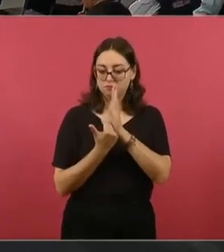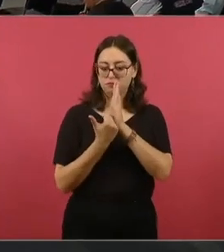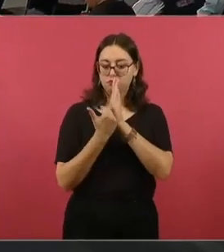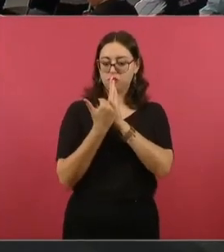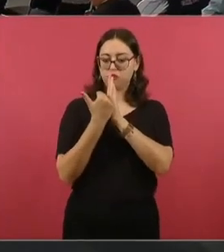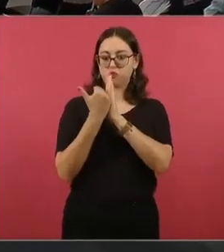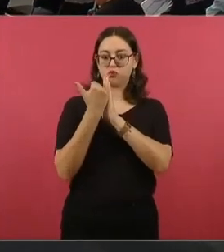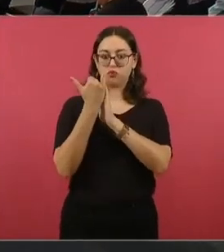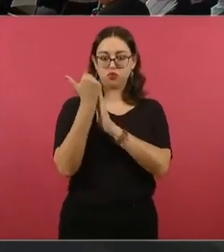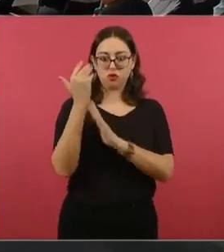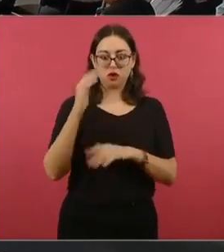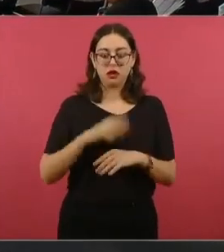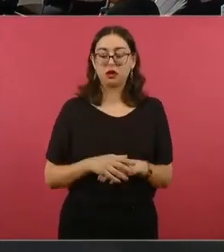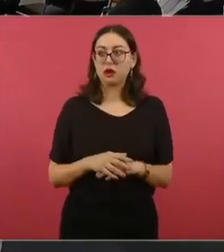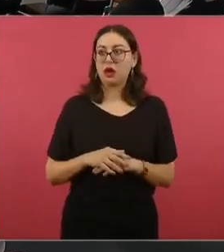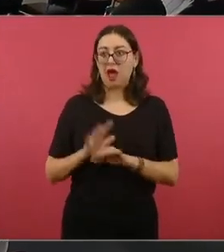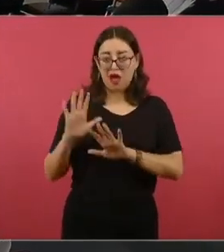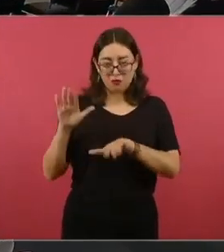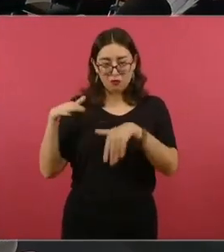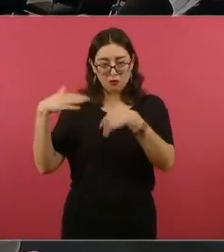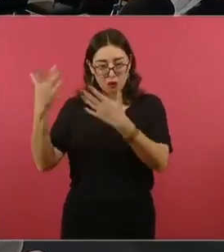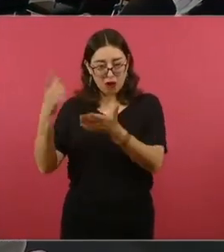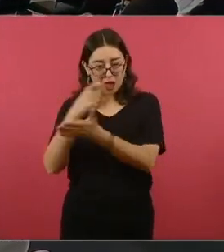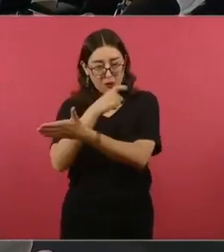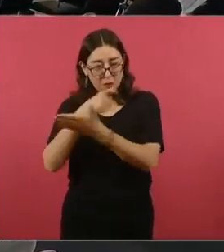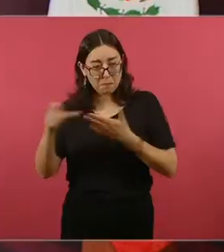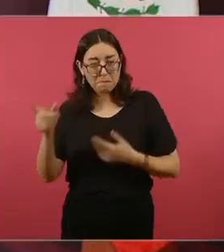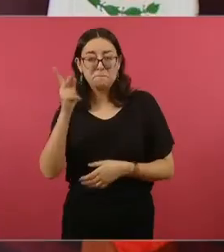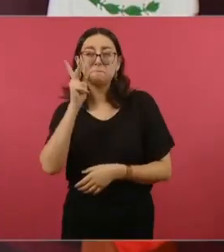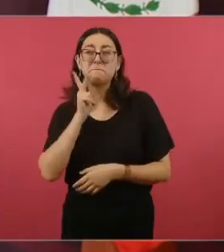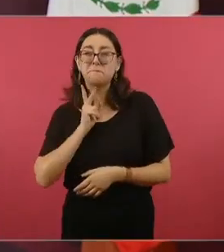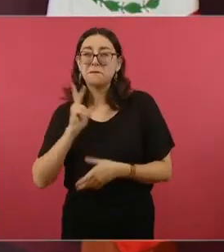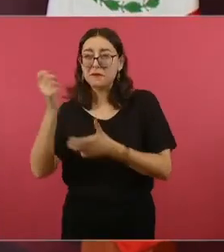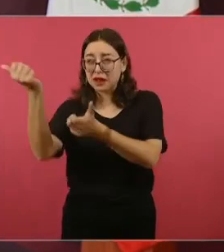tuviésemos hoy que estar importando petróleo.